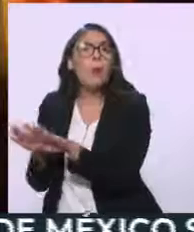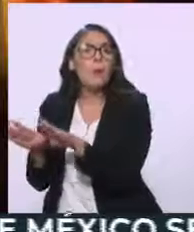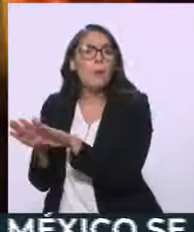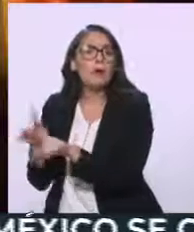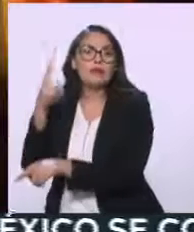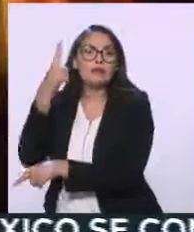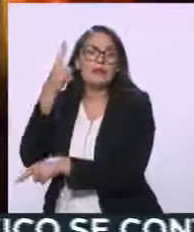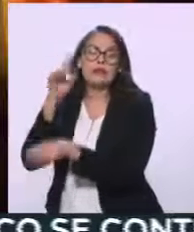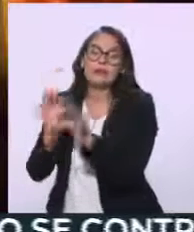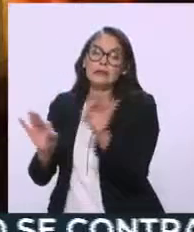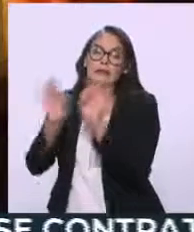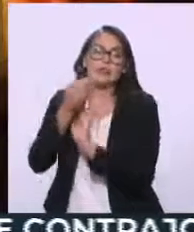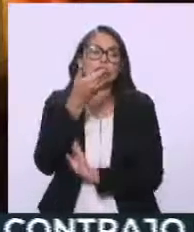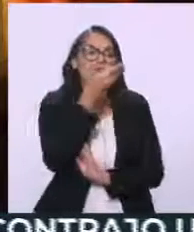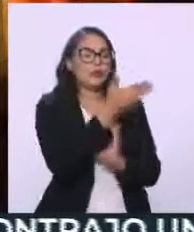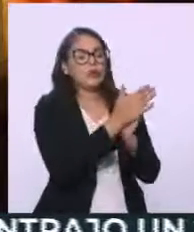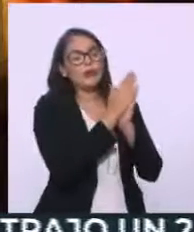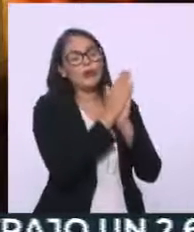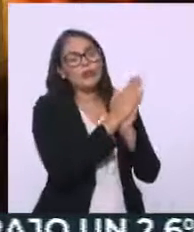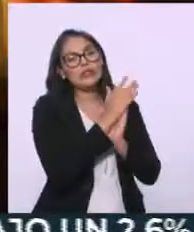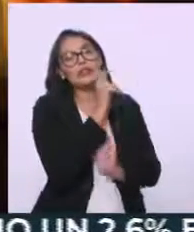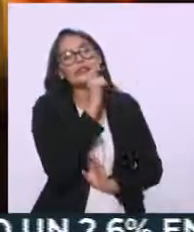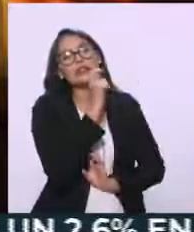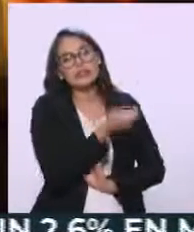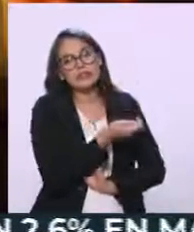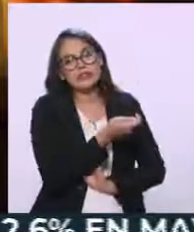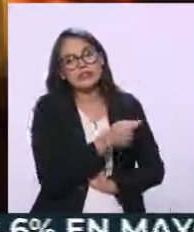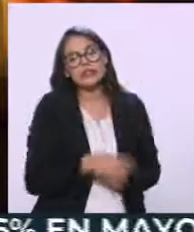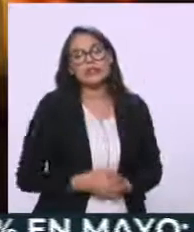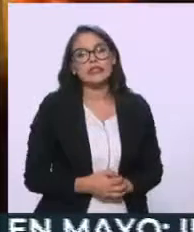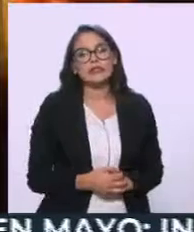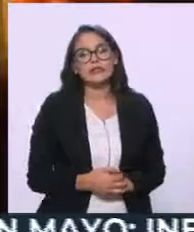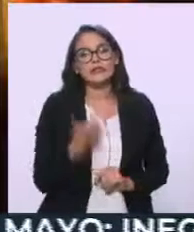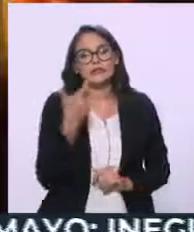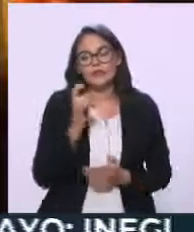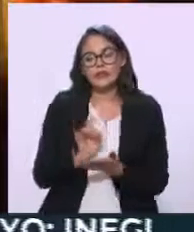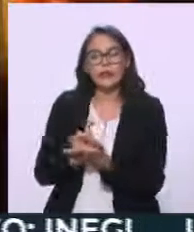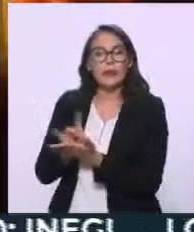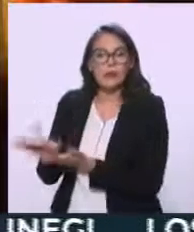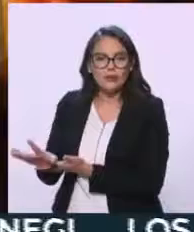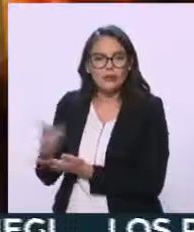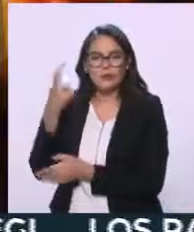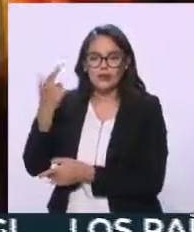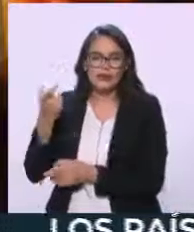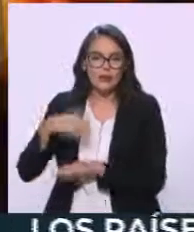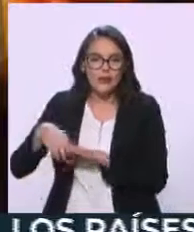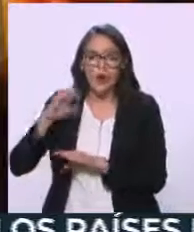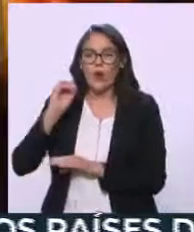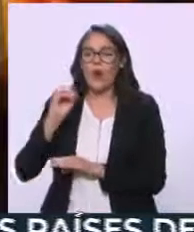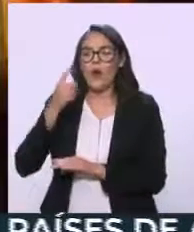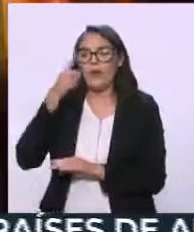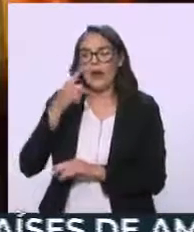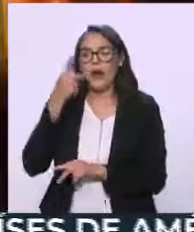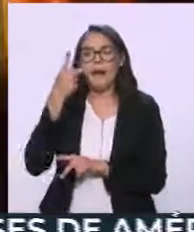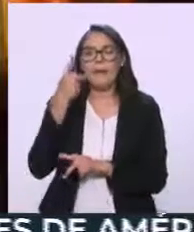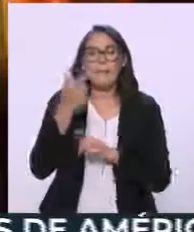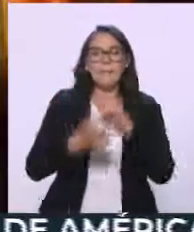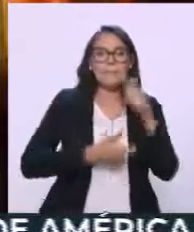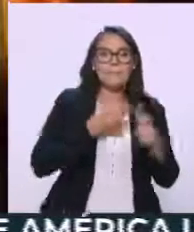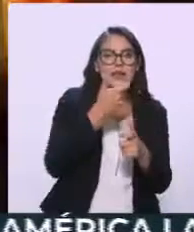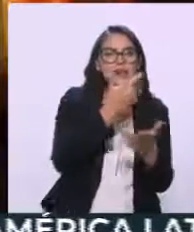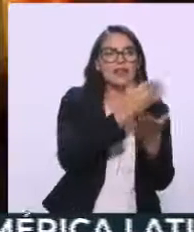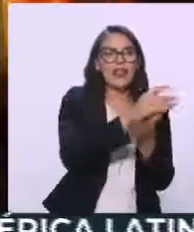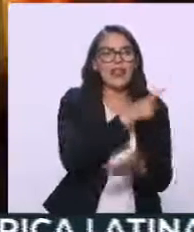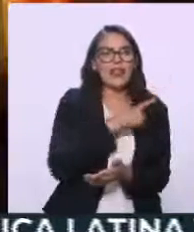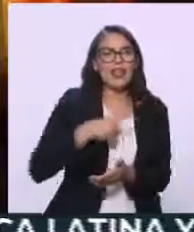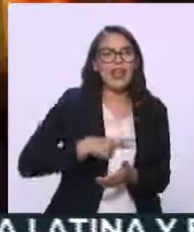principal apoyo que están pidiendo es transferencias en efectivo y aplazamiento de pagos a créditos, ¿no? Entonces, o sea, los apoyos